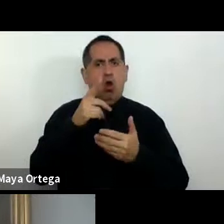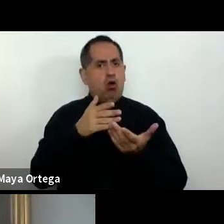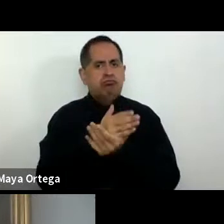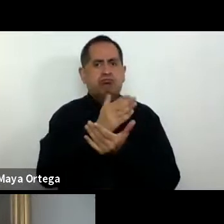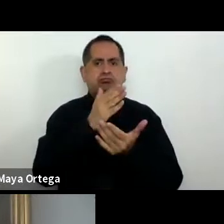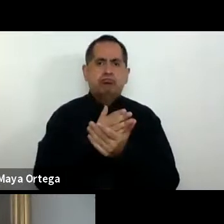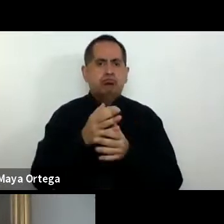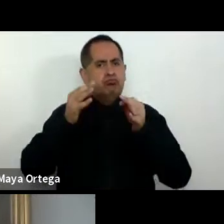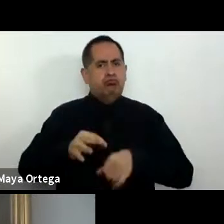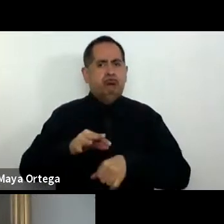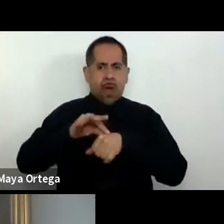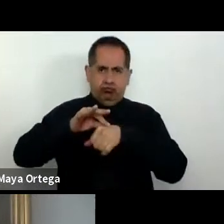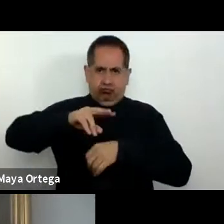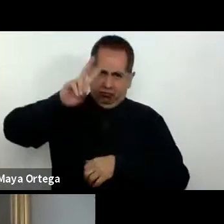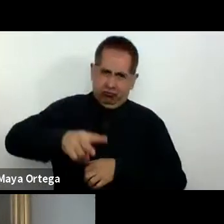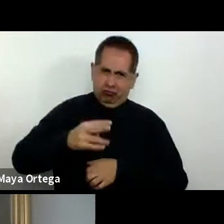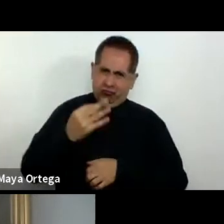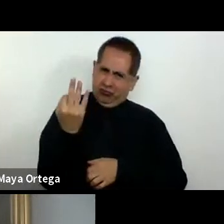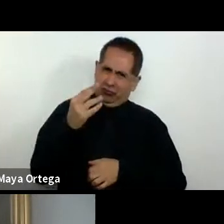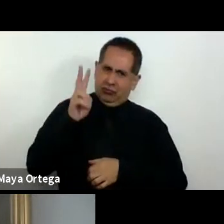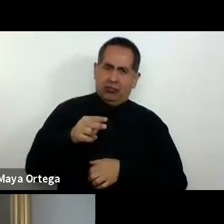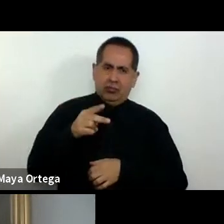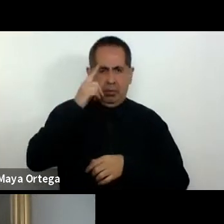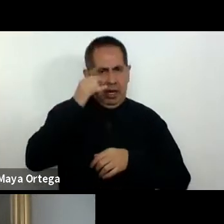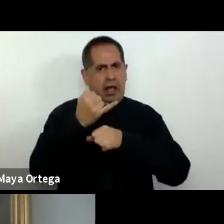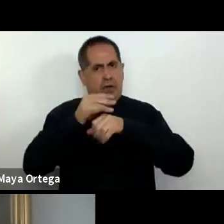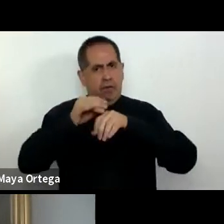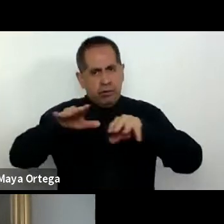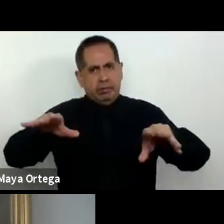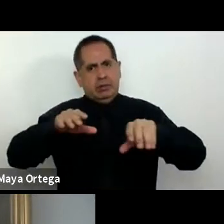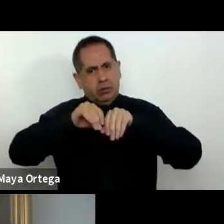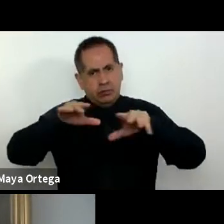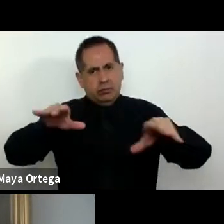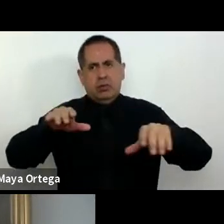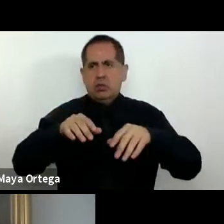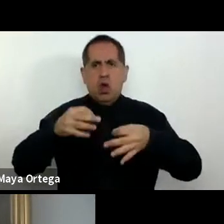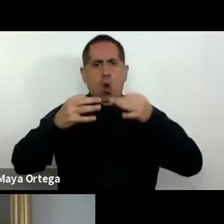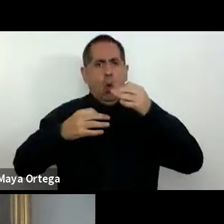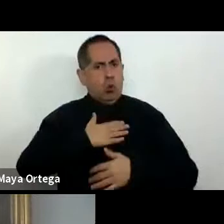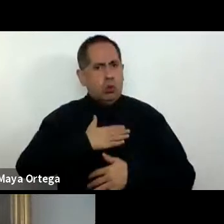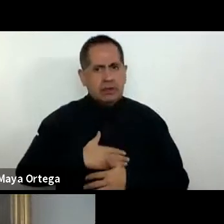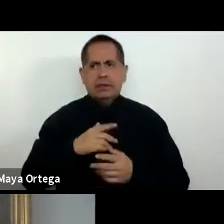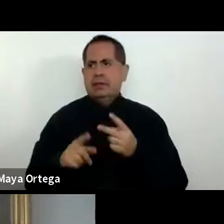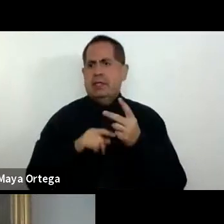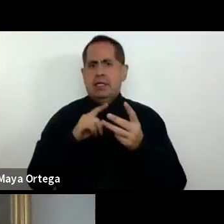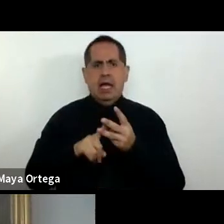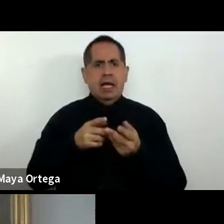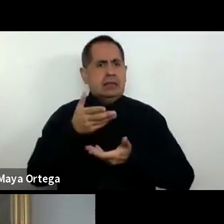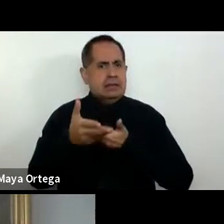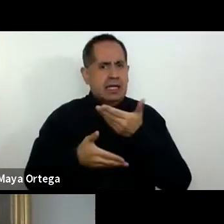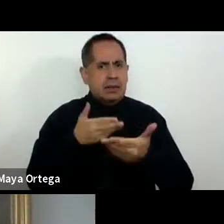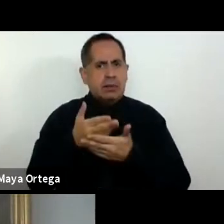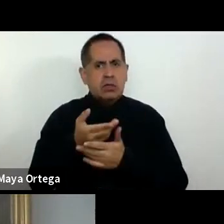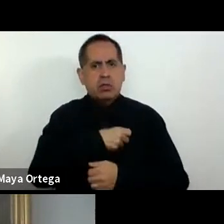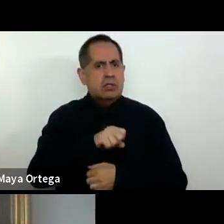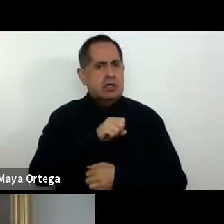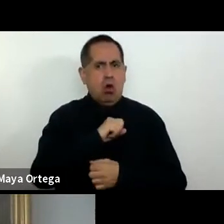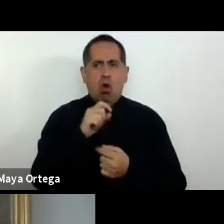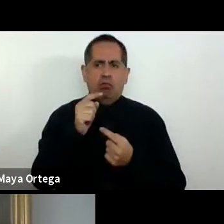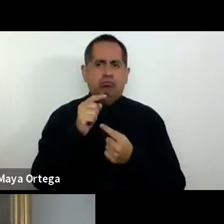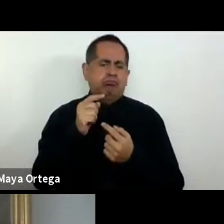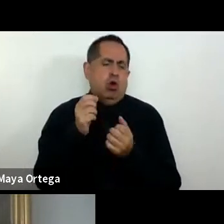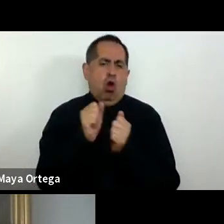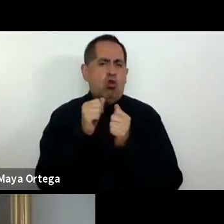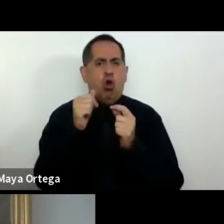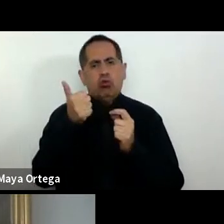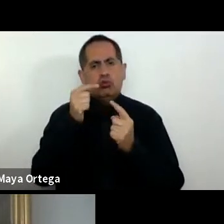más real y tangible a la información, a la justicia, a los servicios de salud, entre